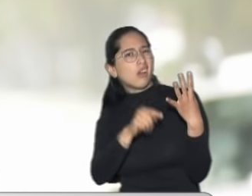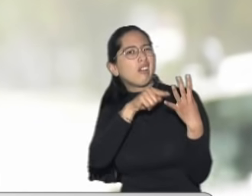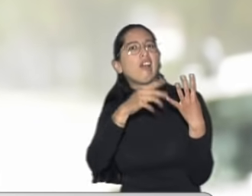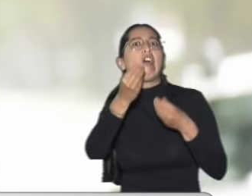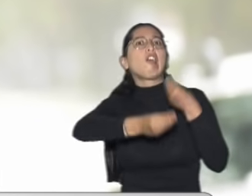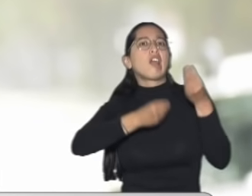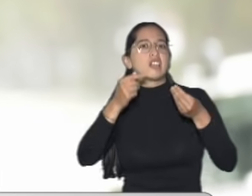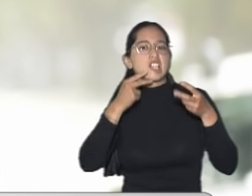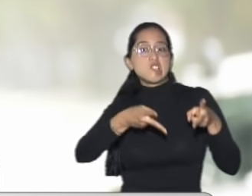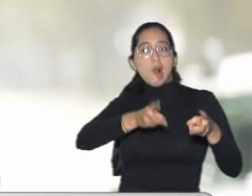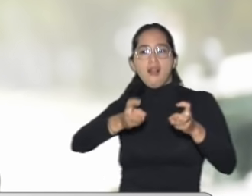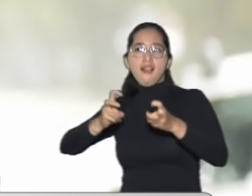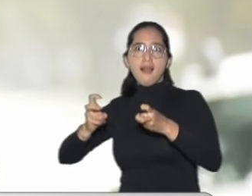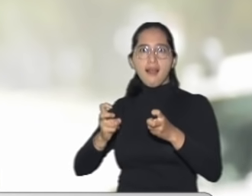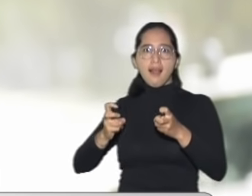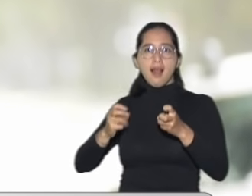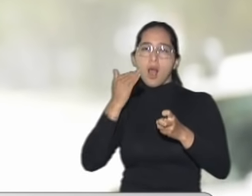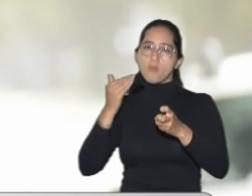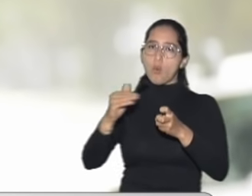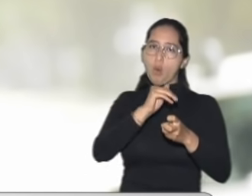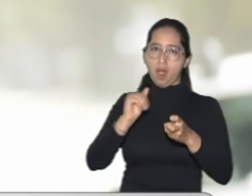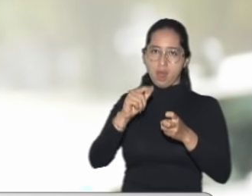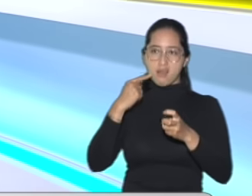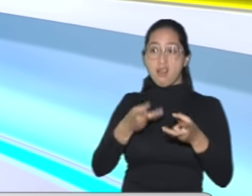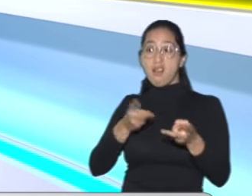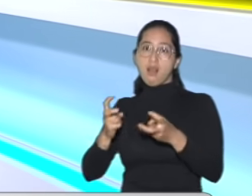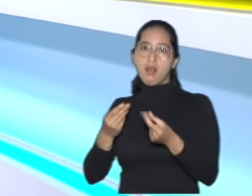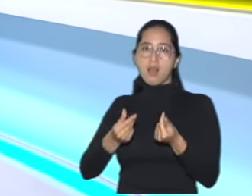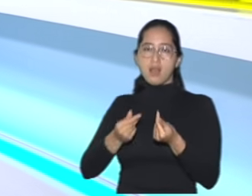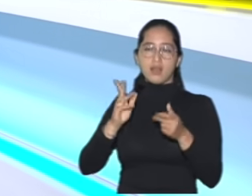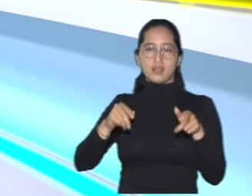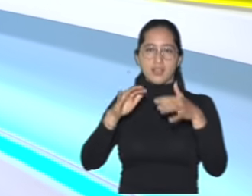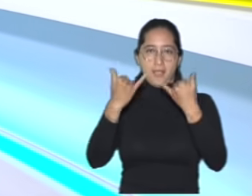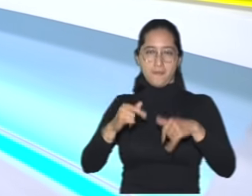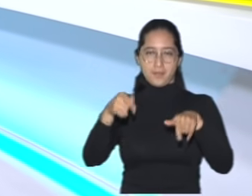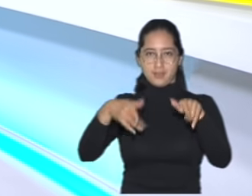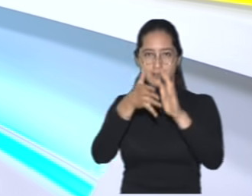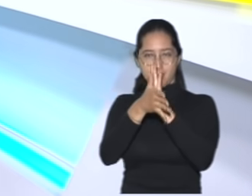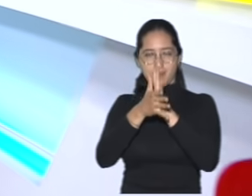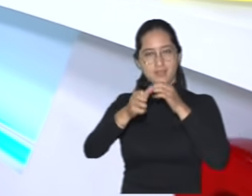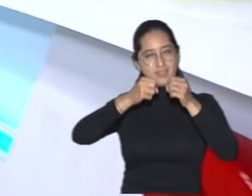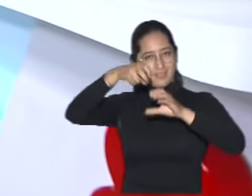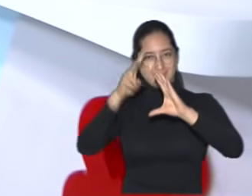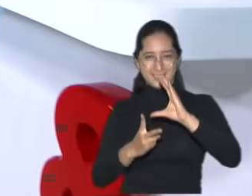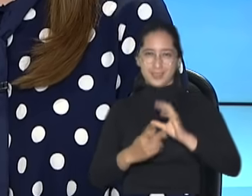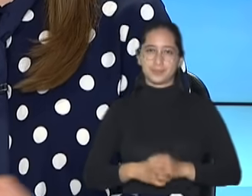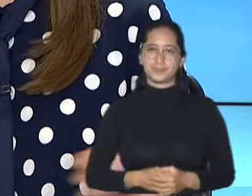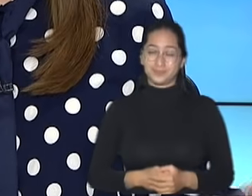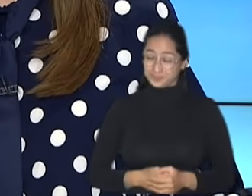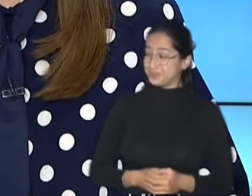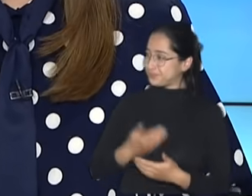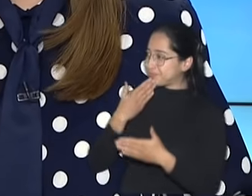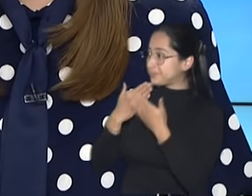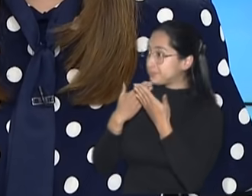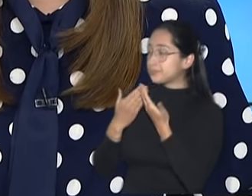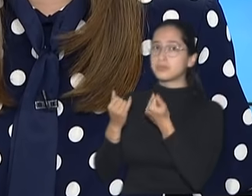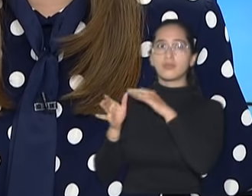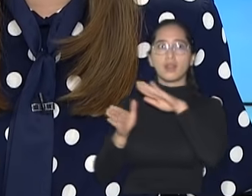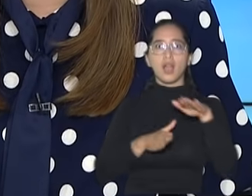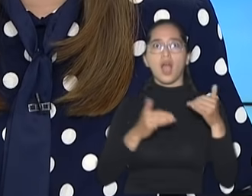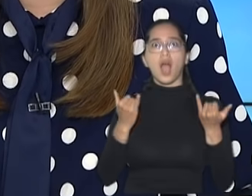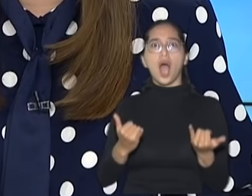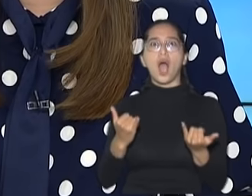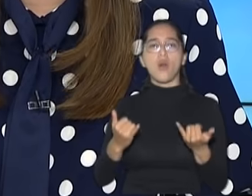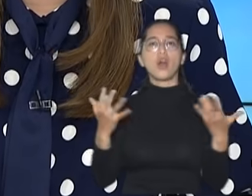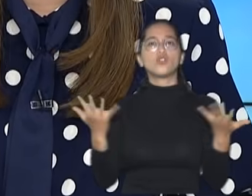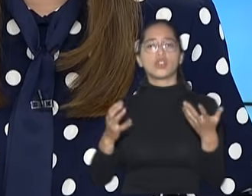a mujeres. Me despido desde la localidad de Fontibón, informó Stig Luengas para Noticentro 1 CMI. Stig, muchas gracias. Y nos vamos ahora a